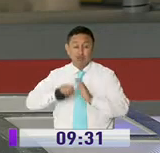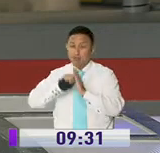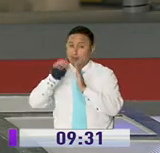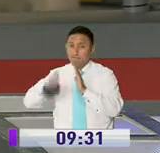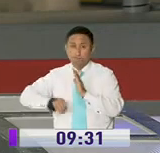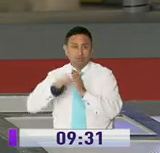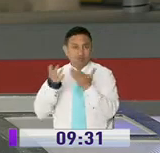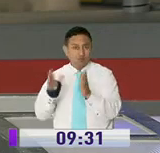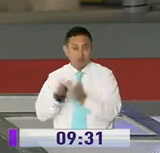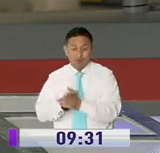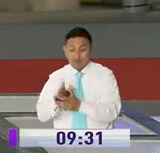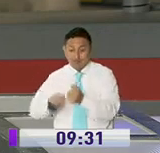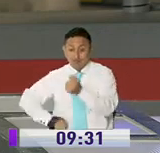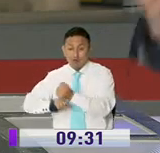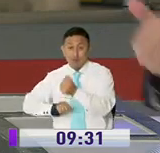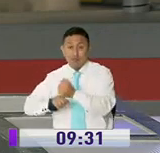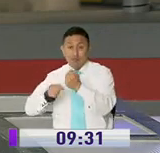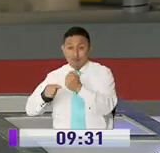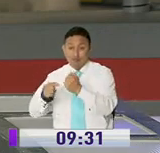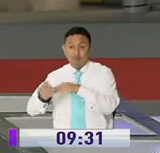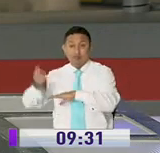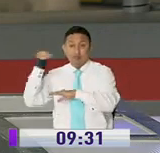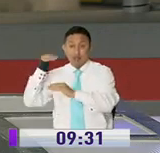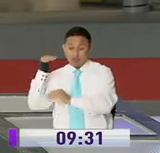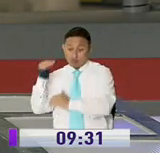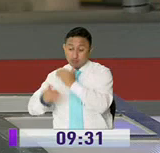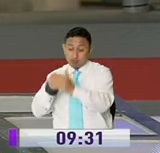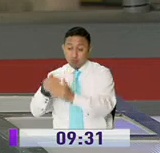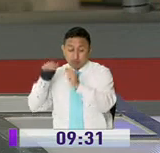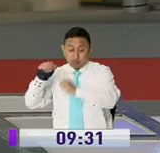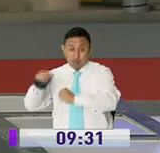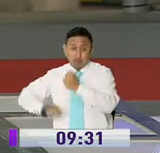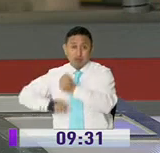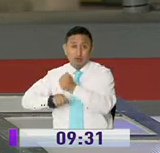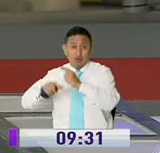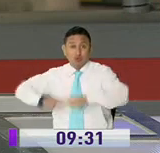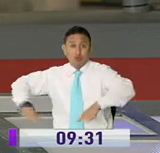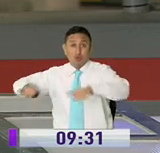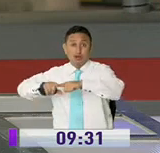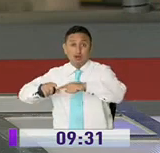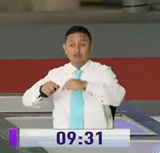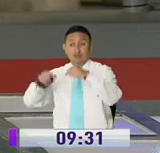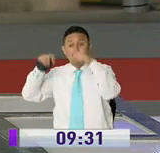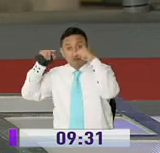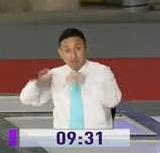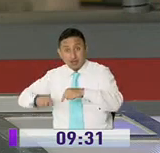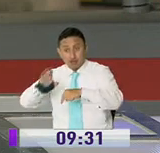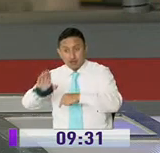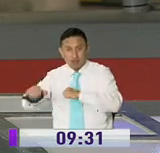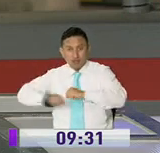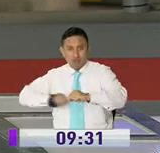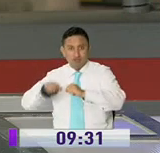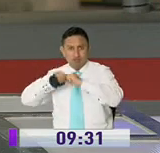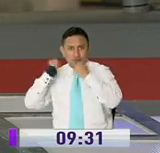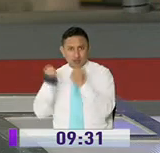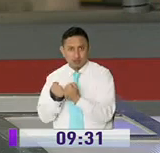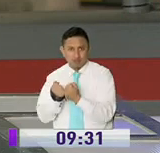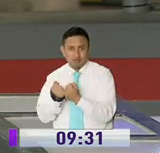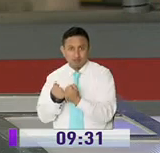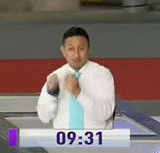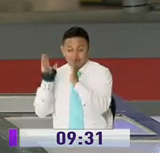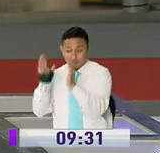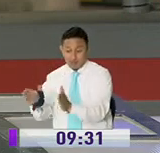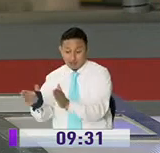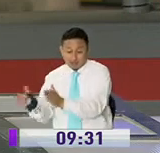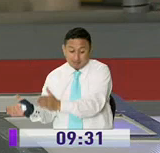dan, no se puede sostener lo que normalmente se hacía para apoyar a lugares que justamente hacen una gran labor social. Y el tema del